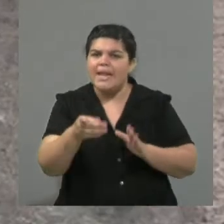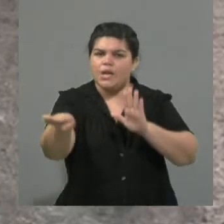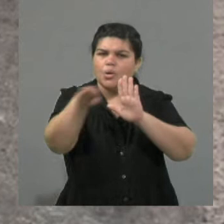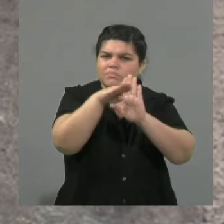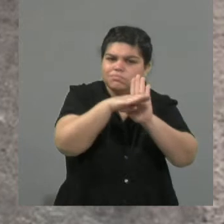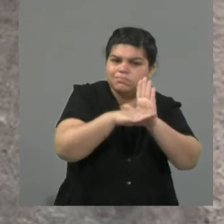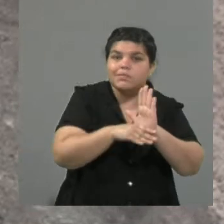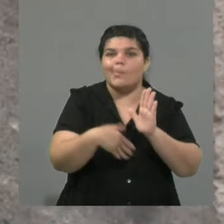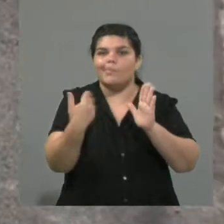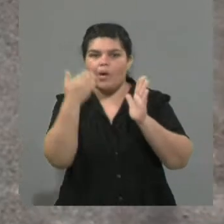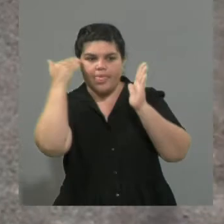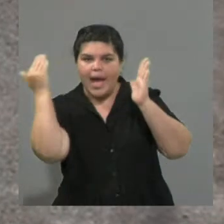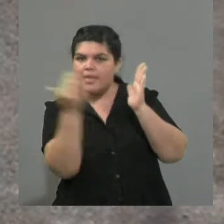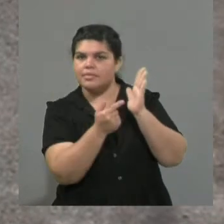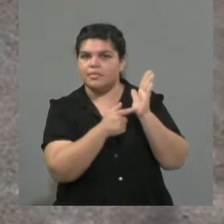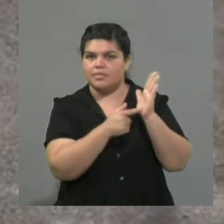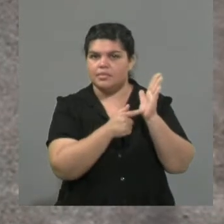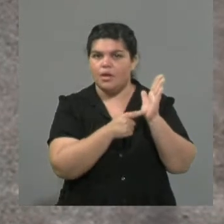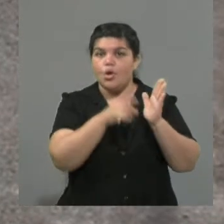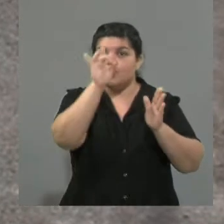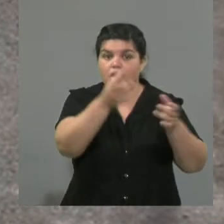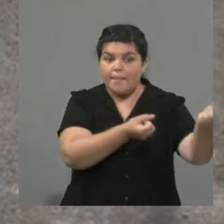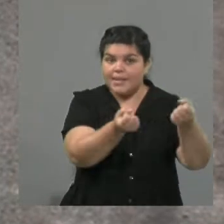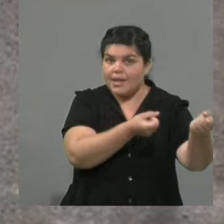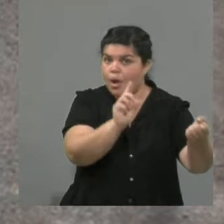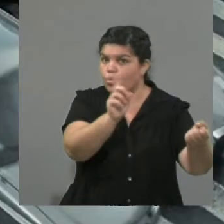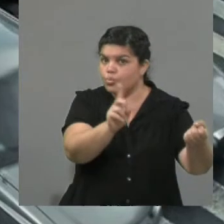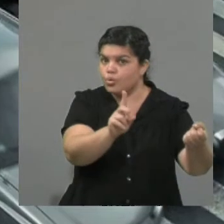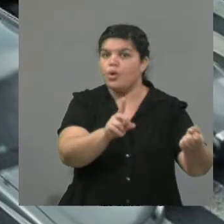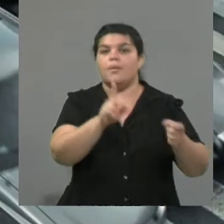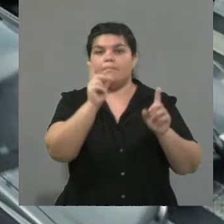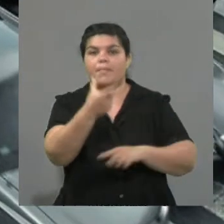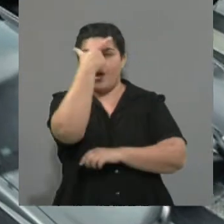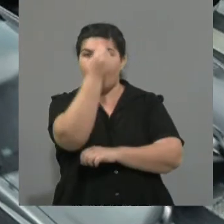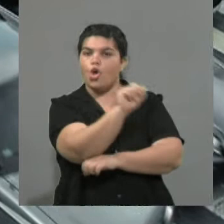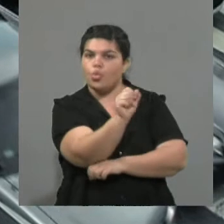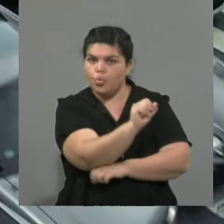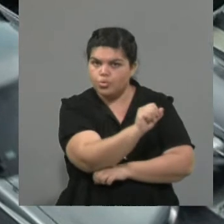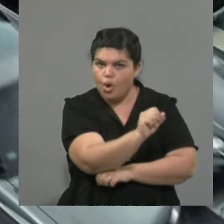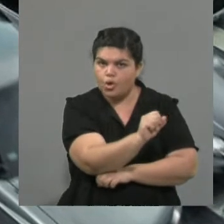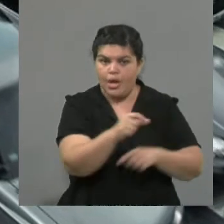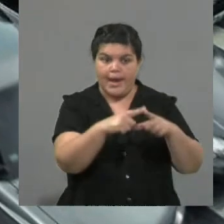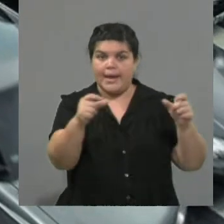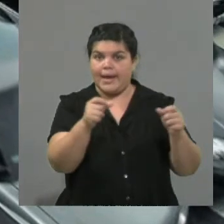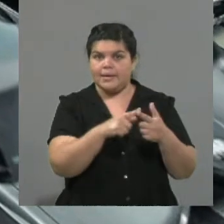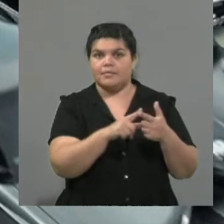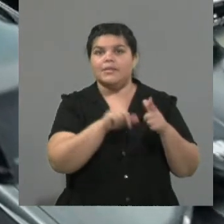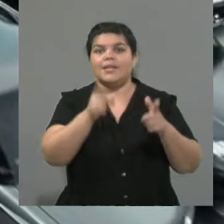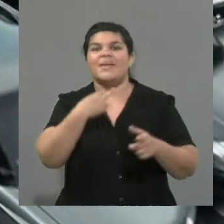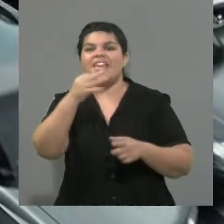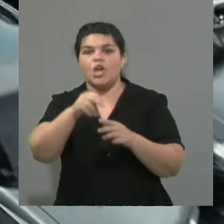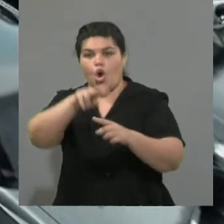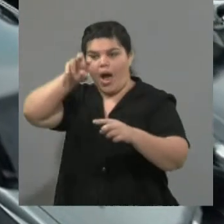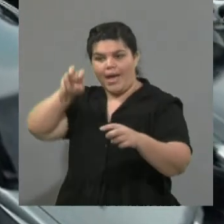vehículo, también de la persona que maneja, también del que tiene carnet de conductor, también del que lleva a su hijo en el asiento de